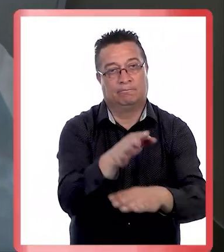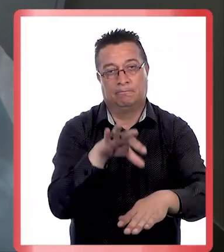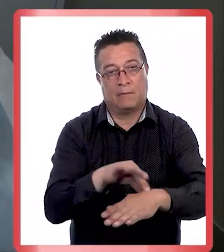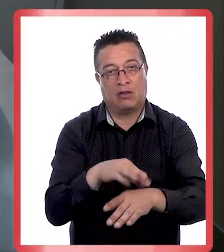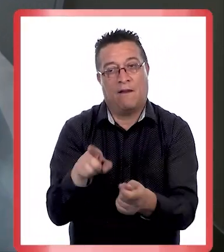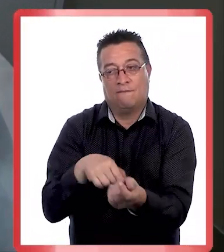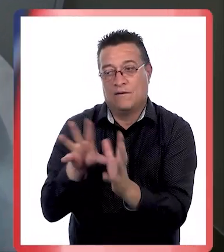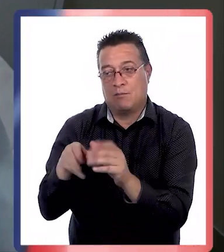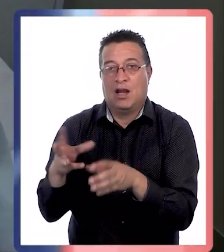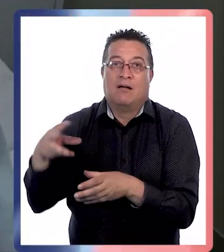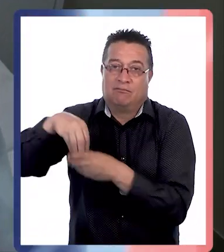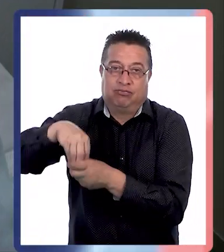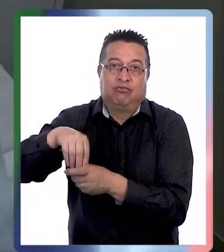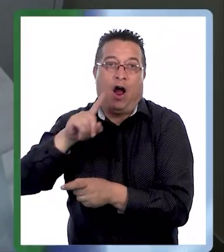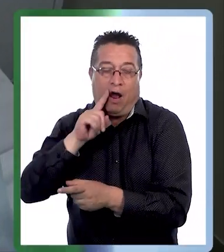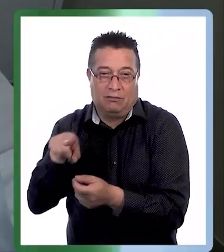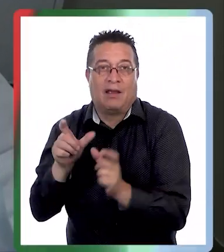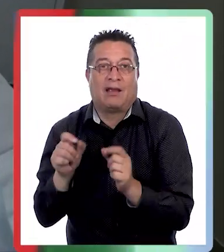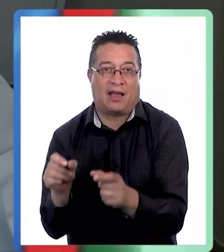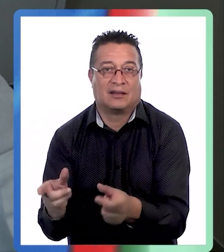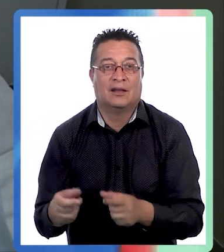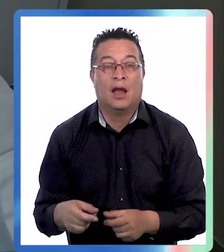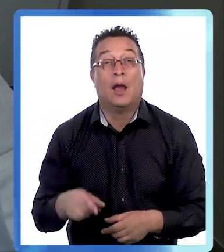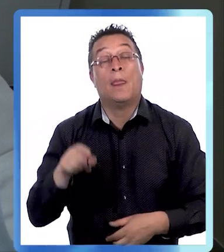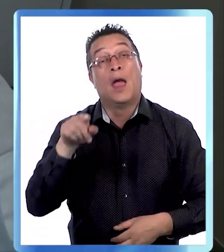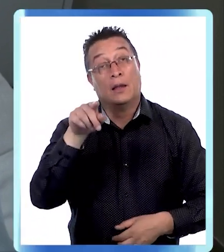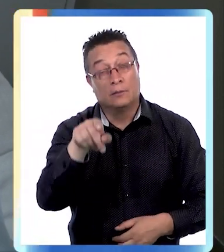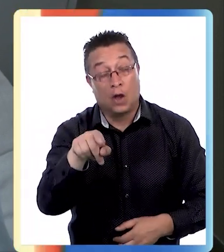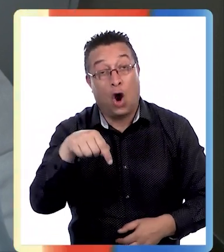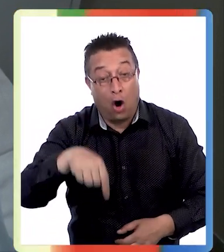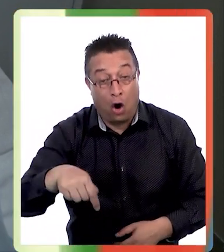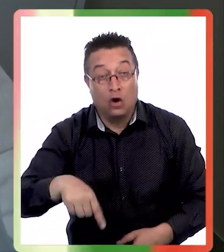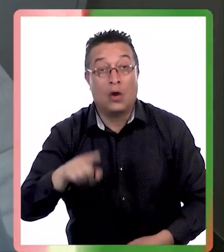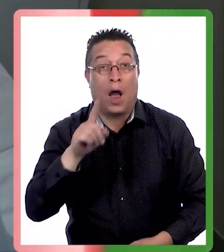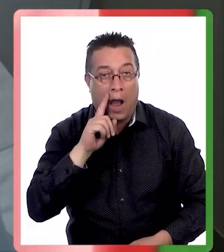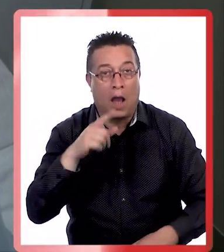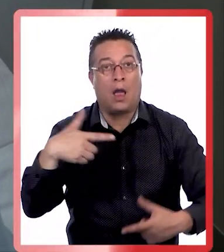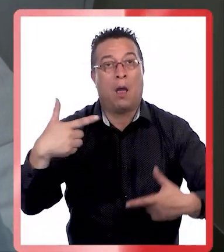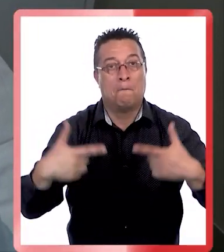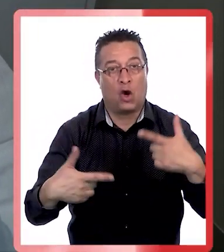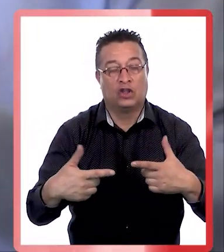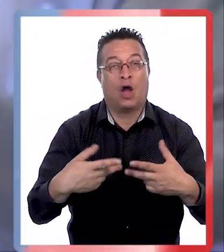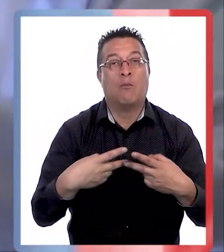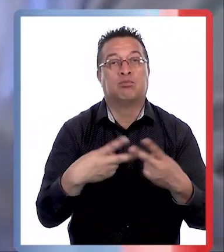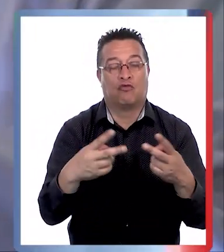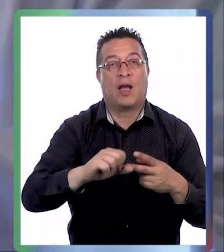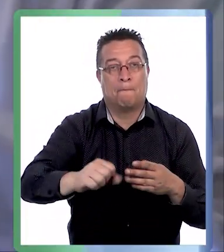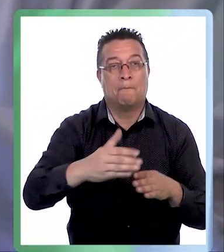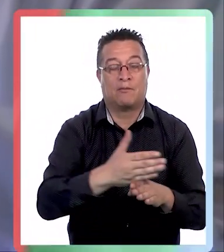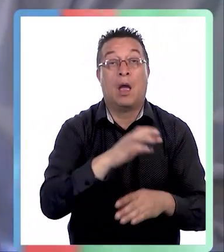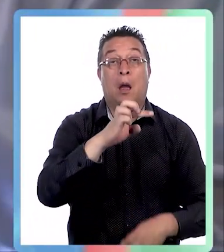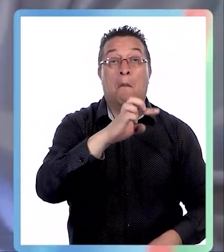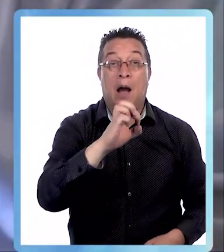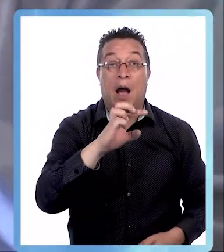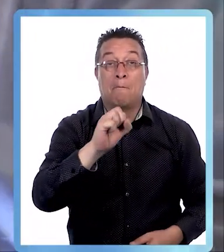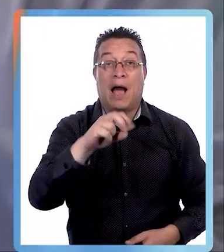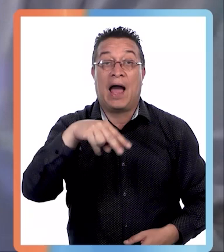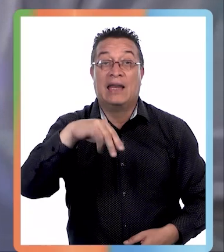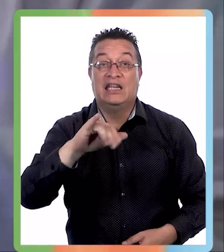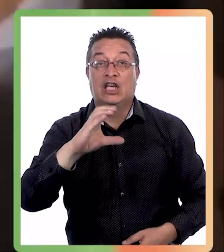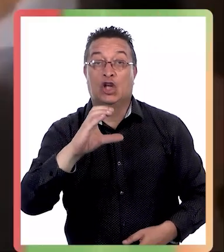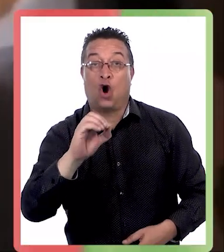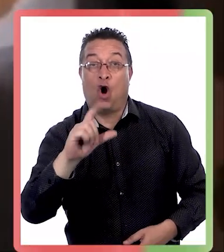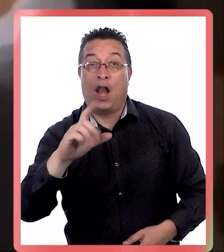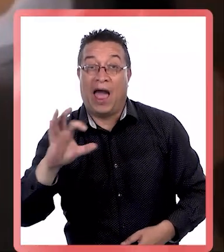es súper importante considerar también que hoy día tenemos políticas públicas de prevención. O sea, el Papa Nicolau es parte de una política pública,